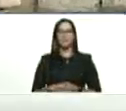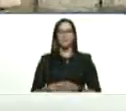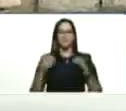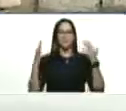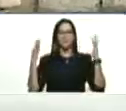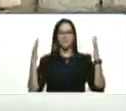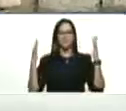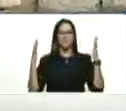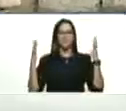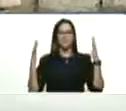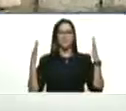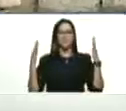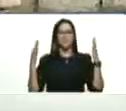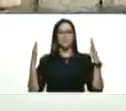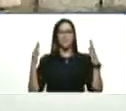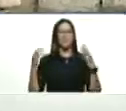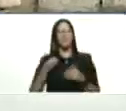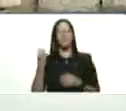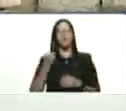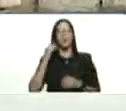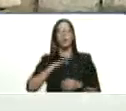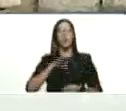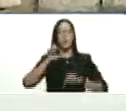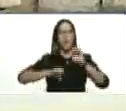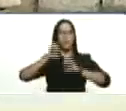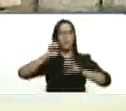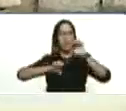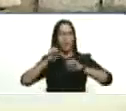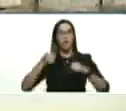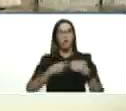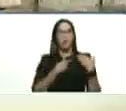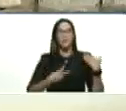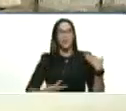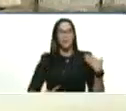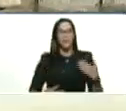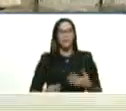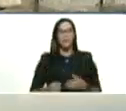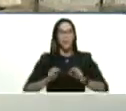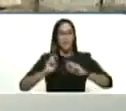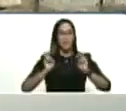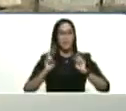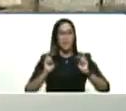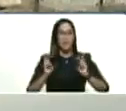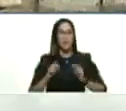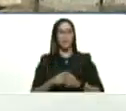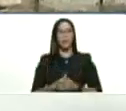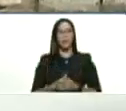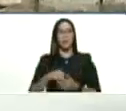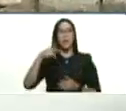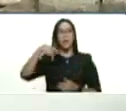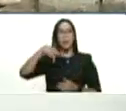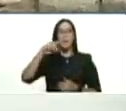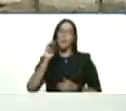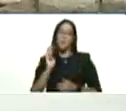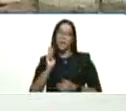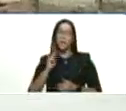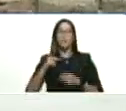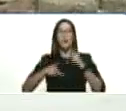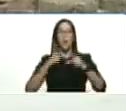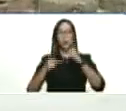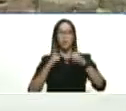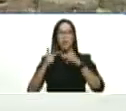Y como estamos evaluando, vicepresidenta, el tema de la P productiva.